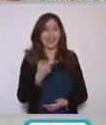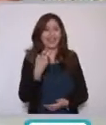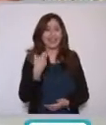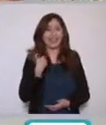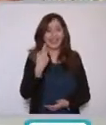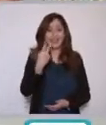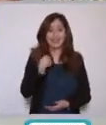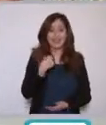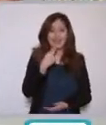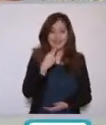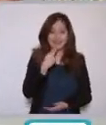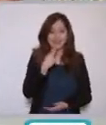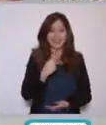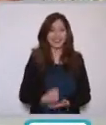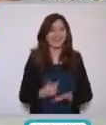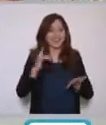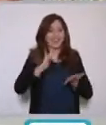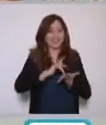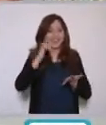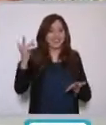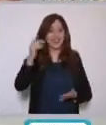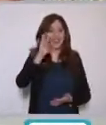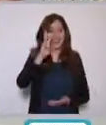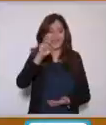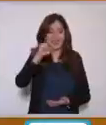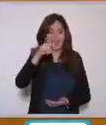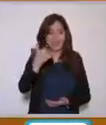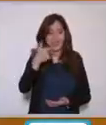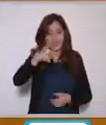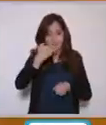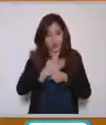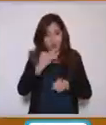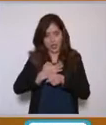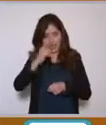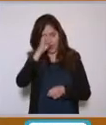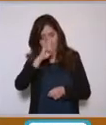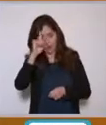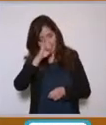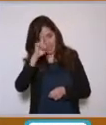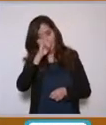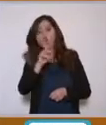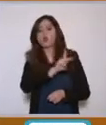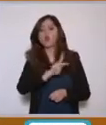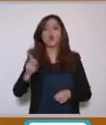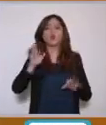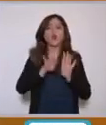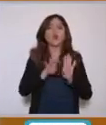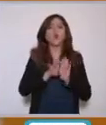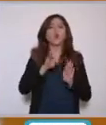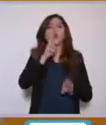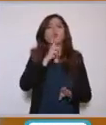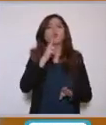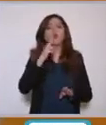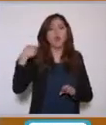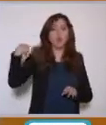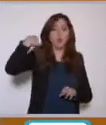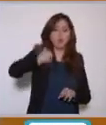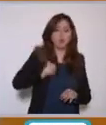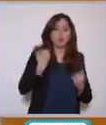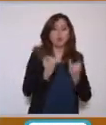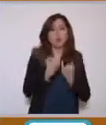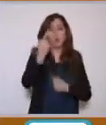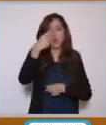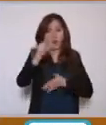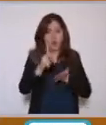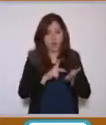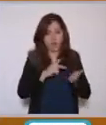mucho. Gracias a Wendy Crespi por todos estos consejos. Ahora ya sabemos cómo utilizar un poco más las bolsas y además cambiarlas una vez a la semana es un buen